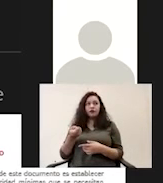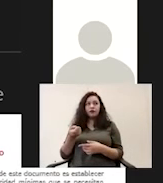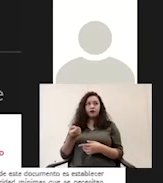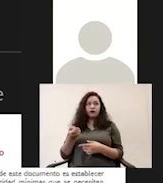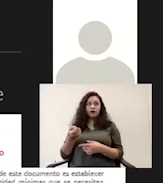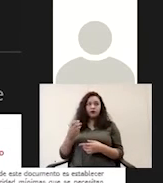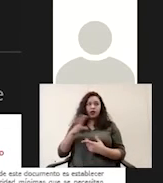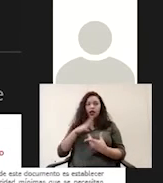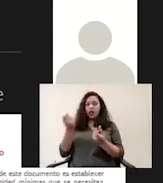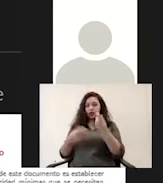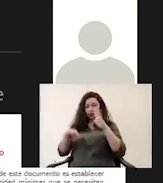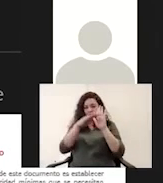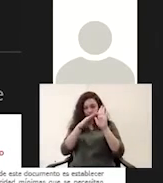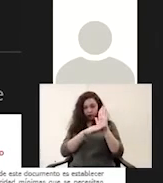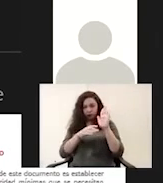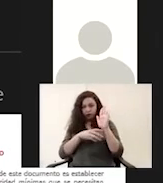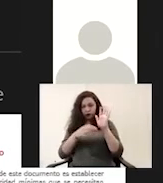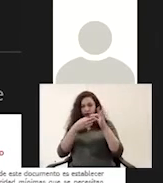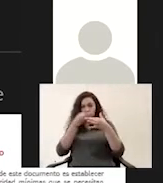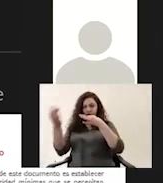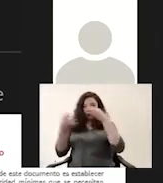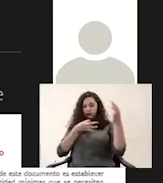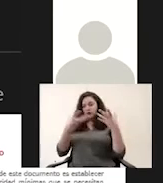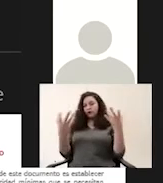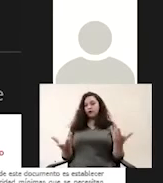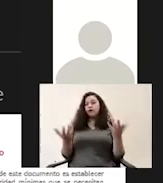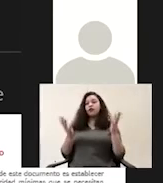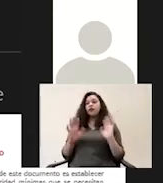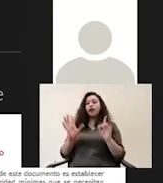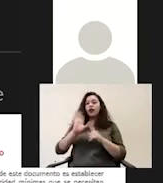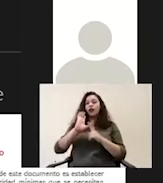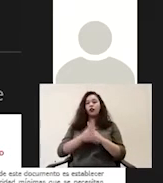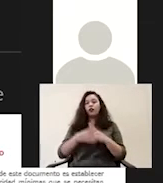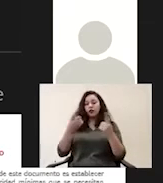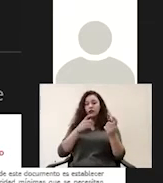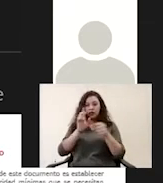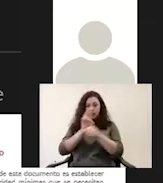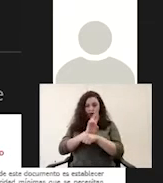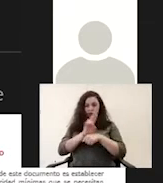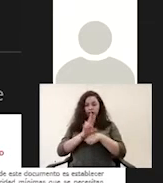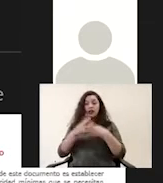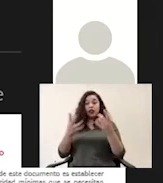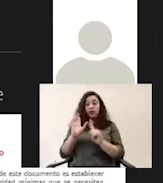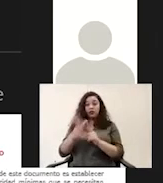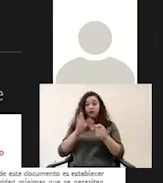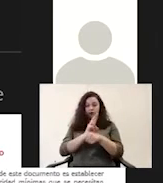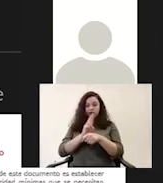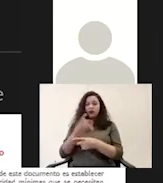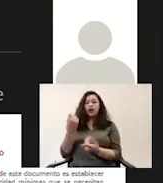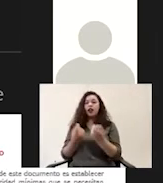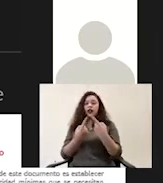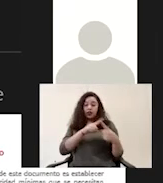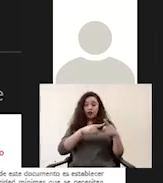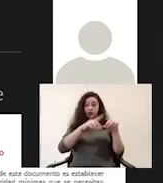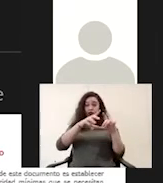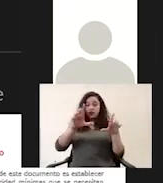ciertos lineamientos y todo es conforme a un comité de monitoreo. Este comité de monitoreo está integrado por varias dependencias,